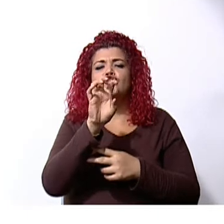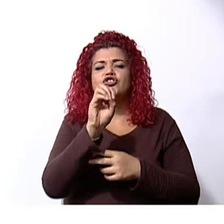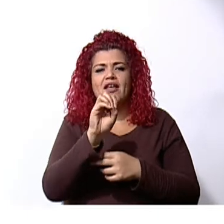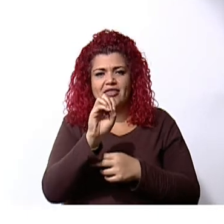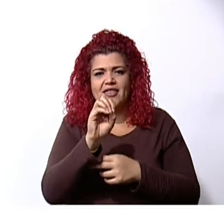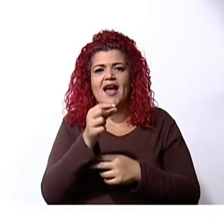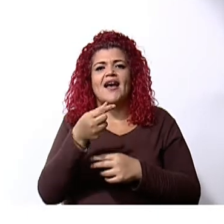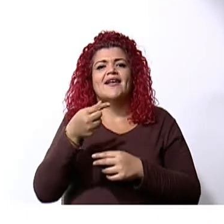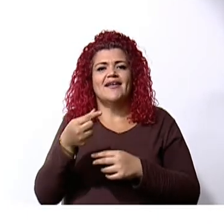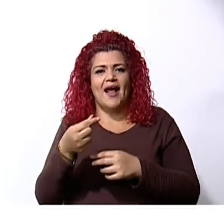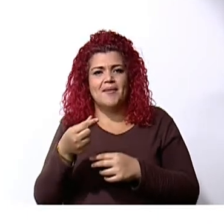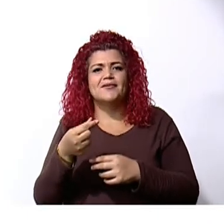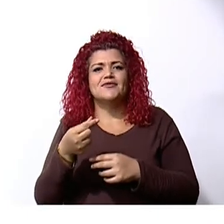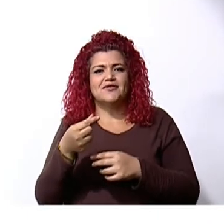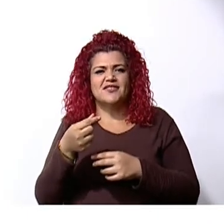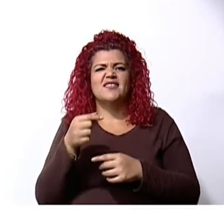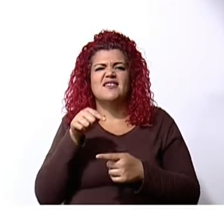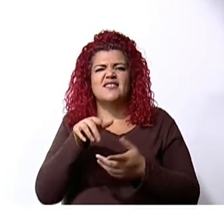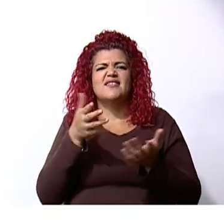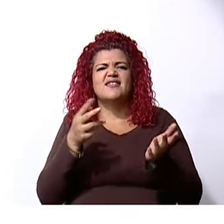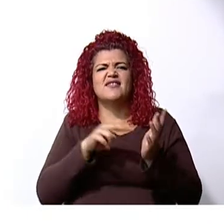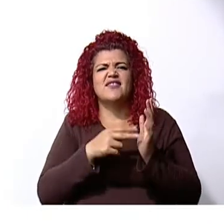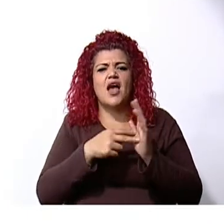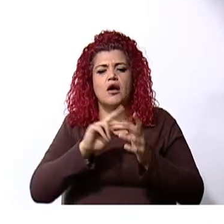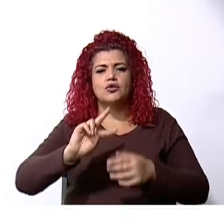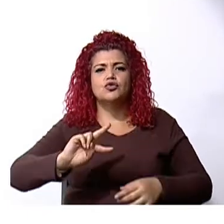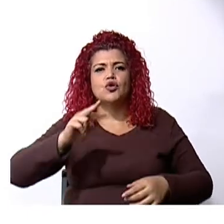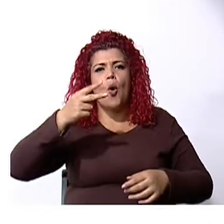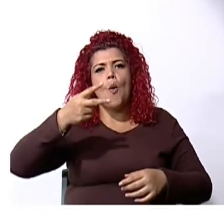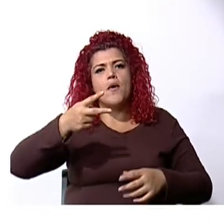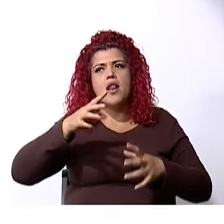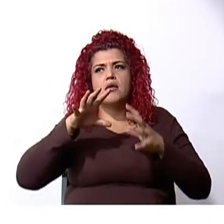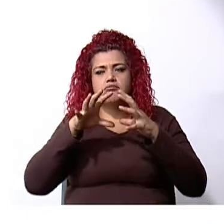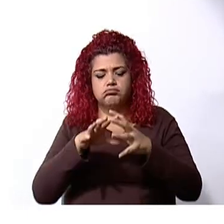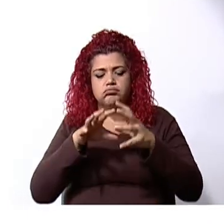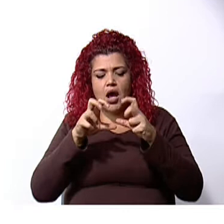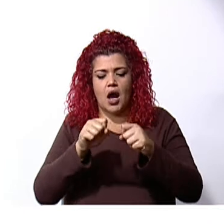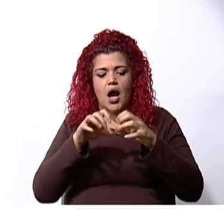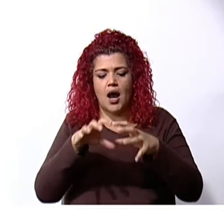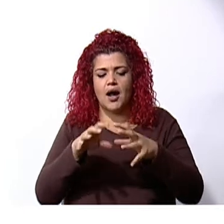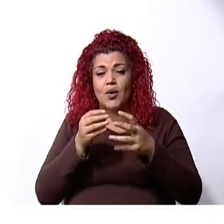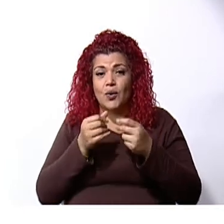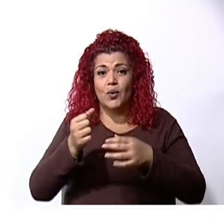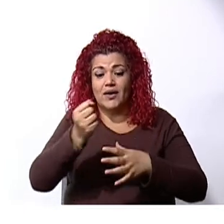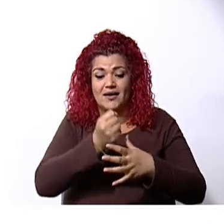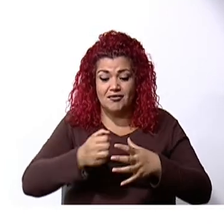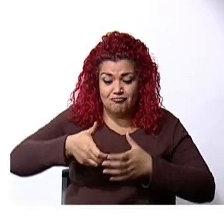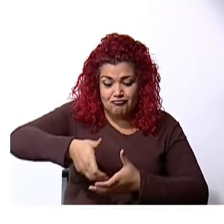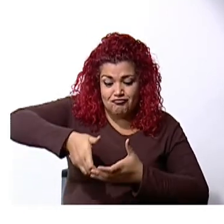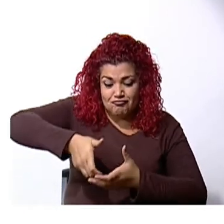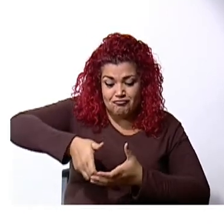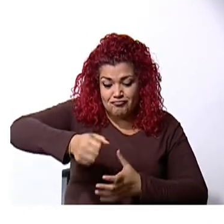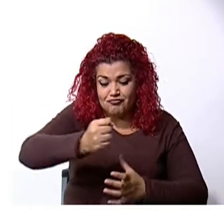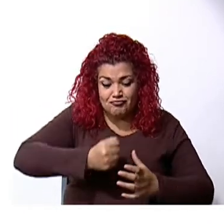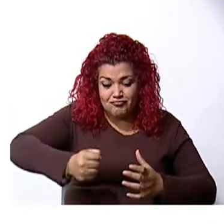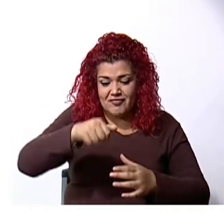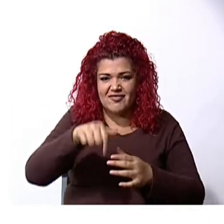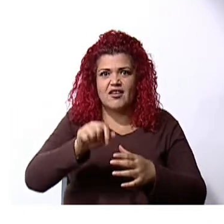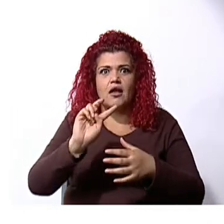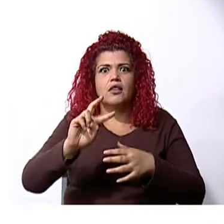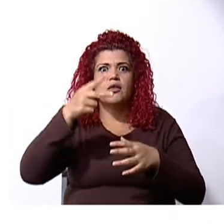480 gramos. Es decir, el doble de harina debemos de utilizar. ¿De acuerdo?